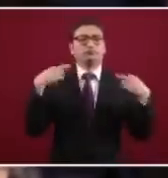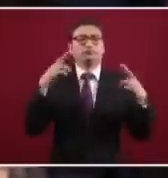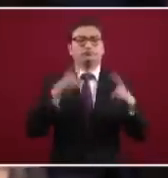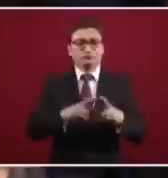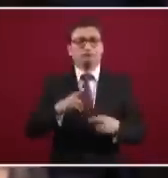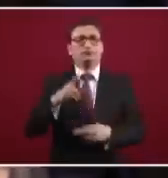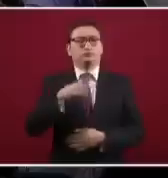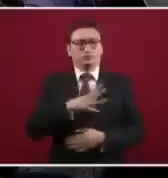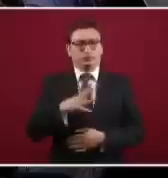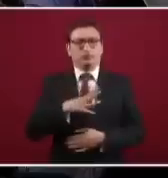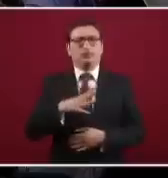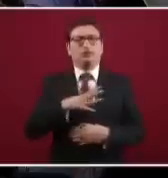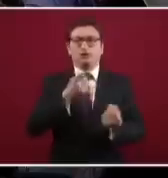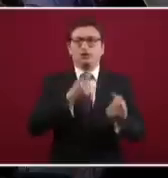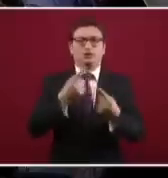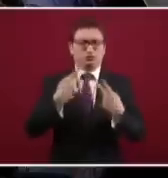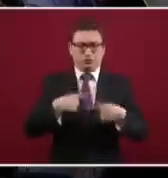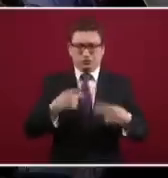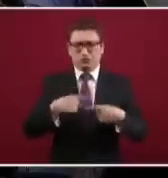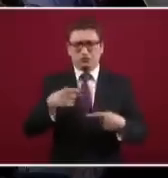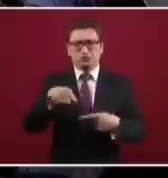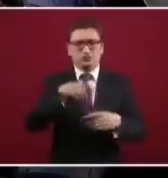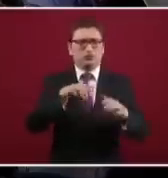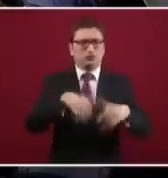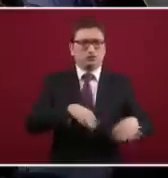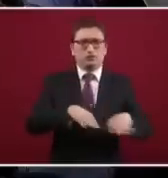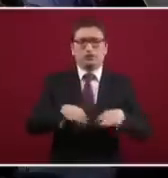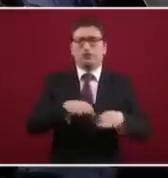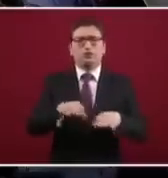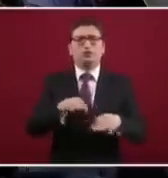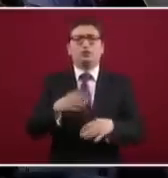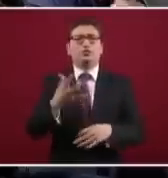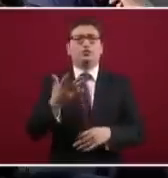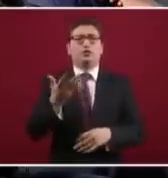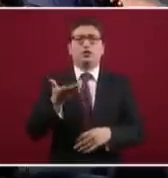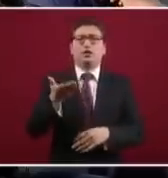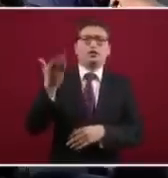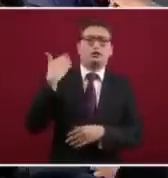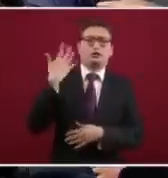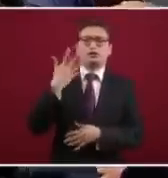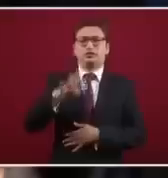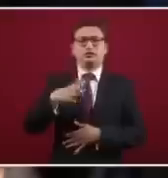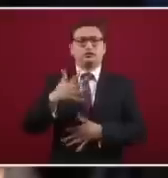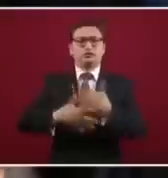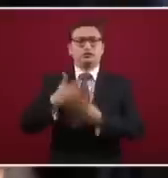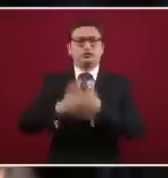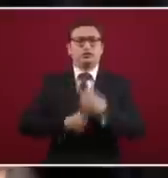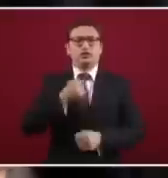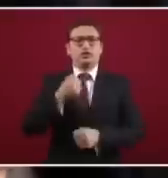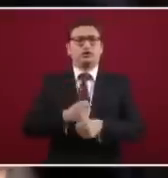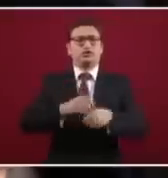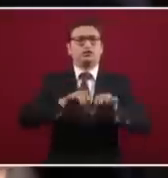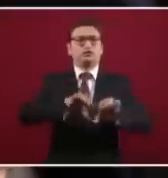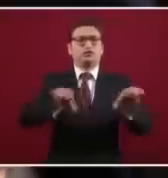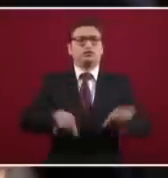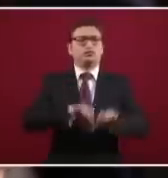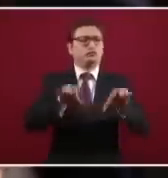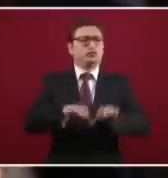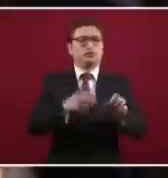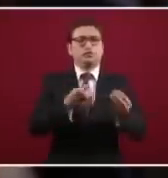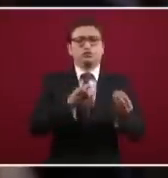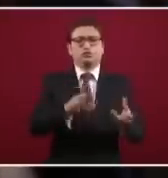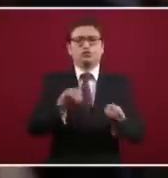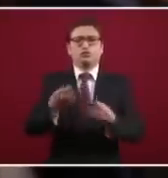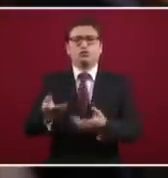y administrativos que desde hace 10 y 15 años que fueron entregados computadoras, por ejemplo,